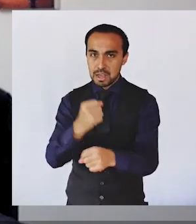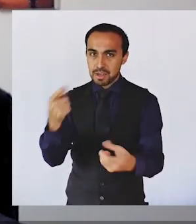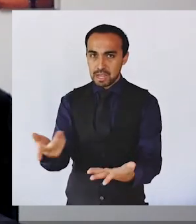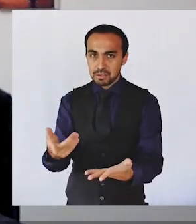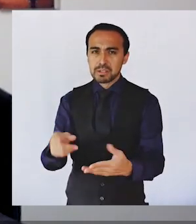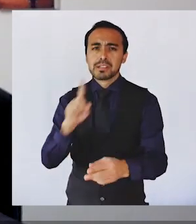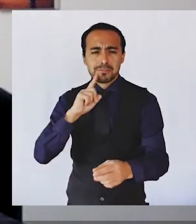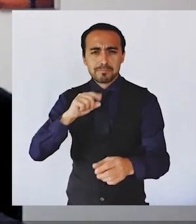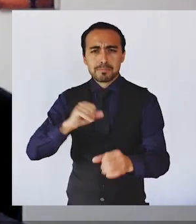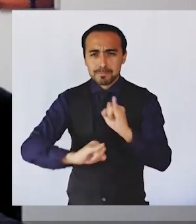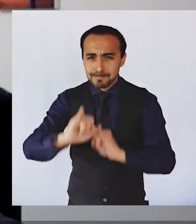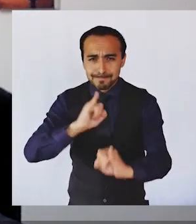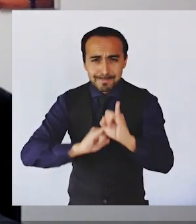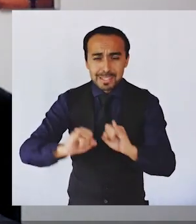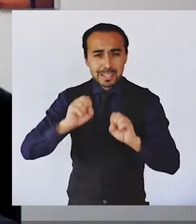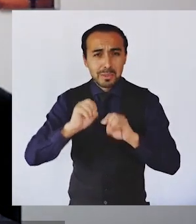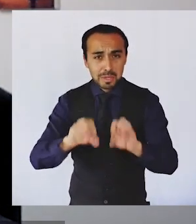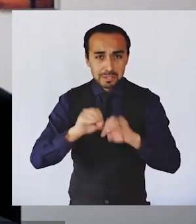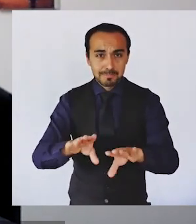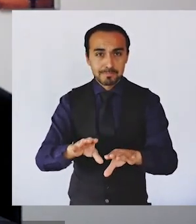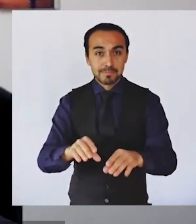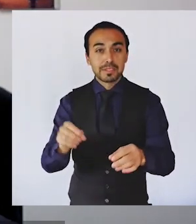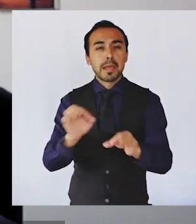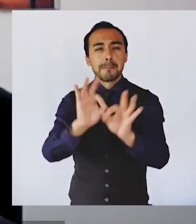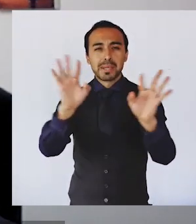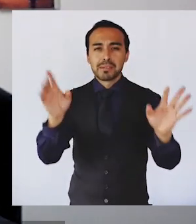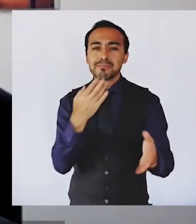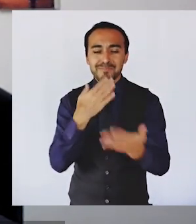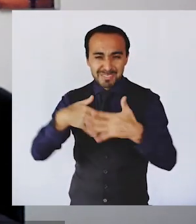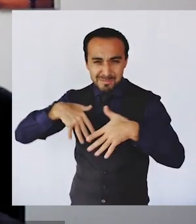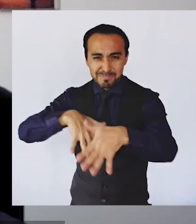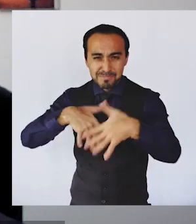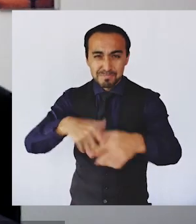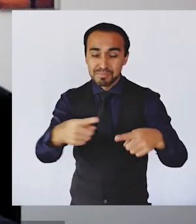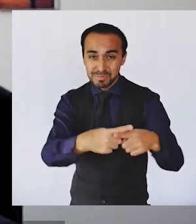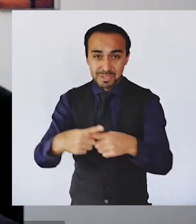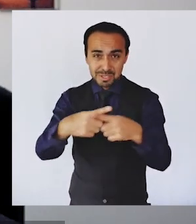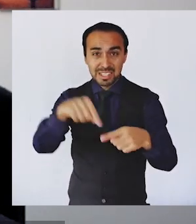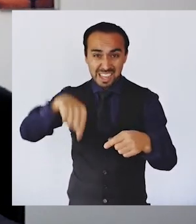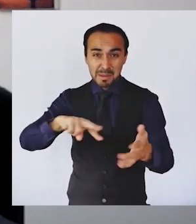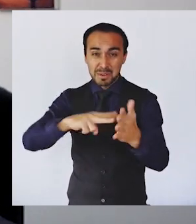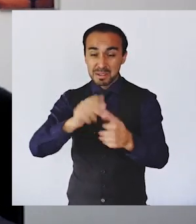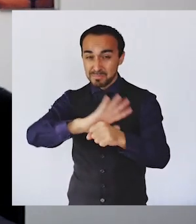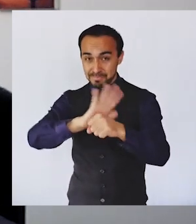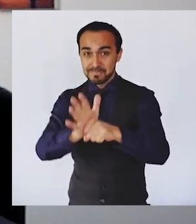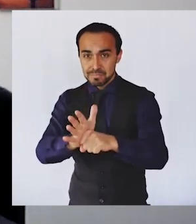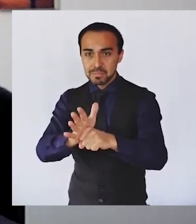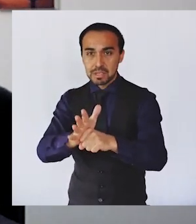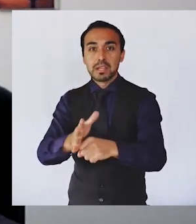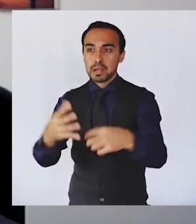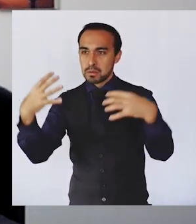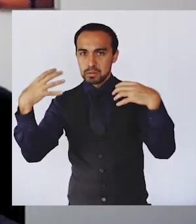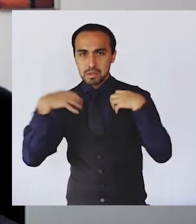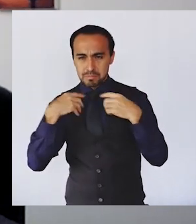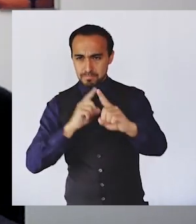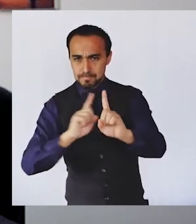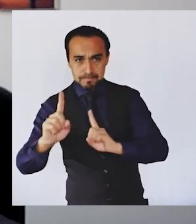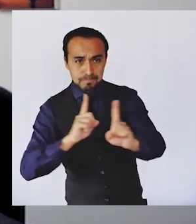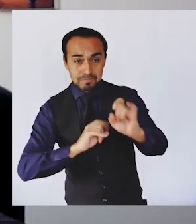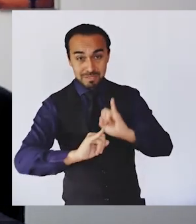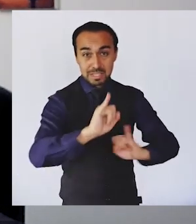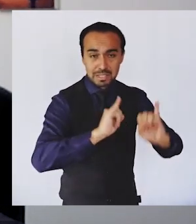meses de cuarentena y crisis sanitaria. El rol de los coordinadores virtuales de carrera ha sido esencial para la implementación de la aula en el campo